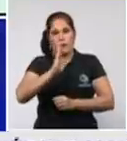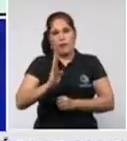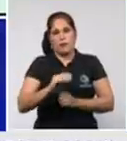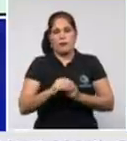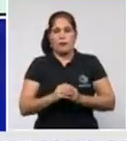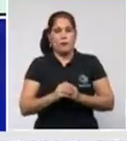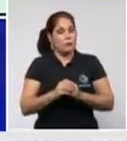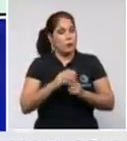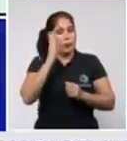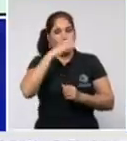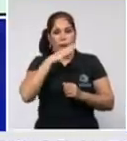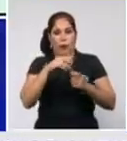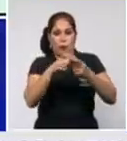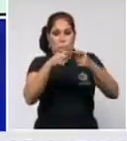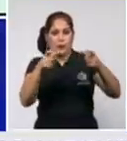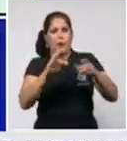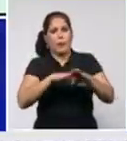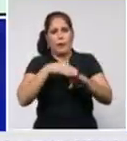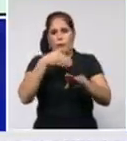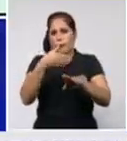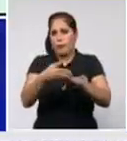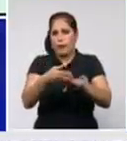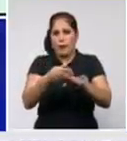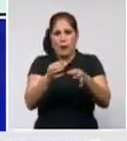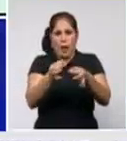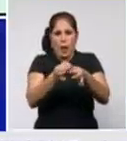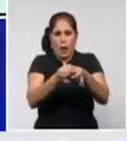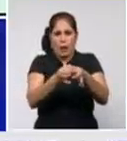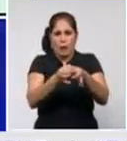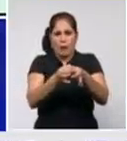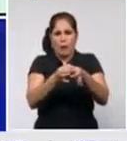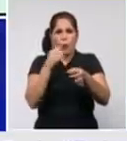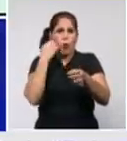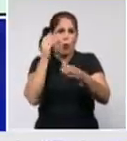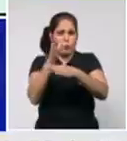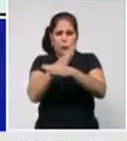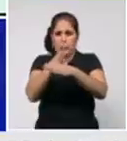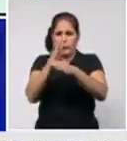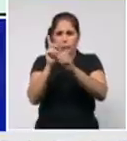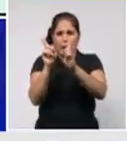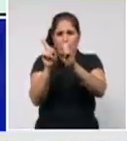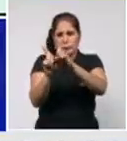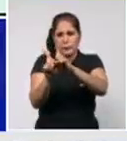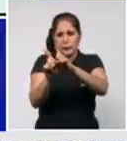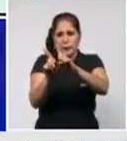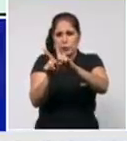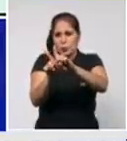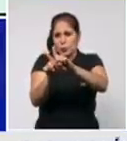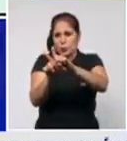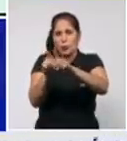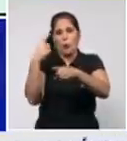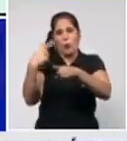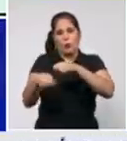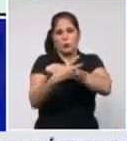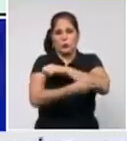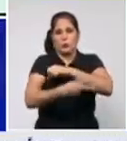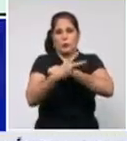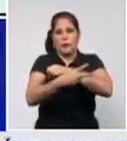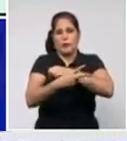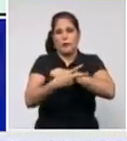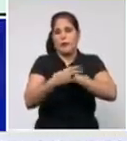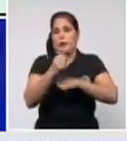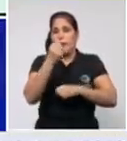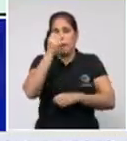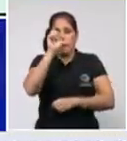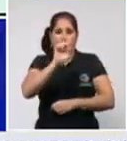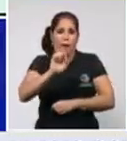Y después vienen, en menor cuantía, pues otros países de Asia, que